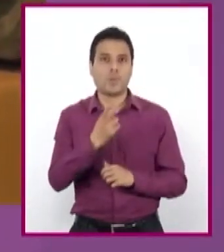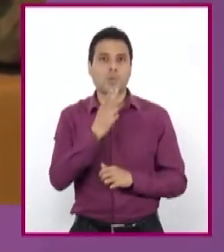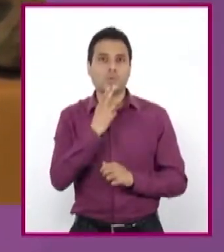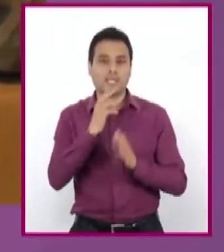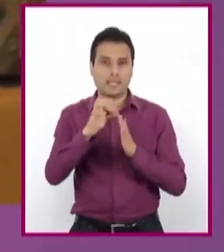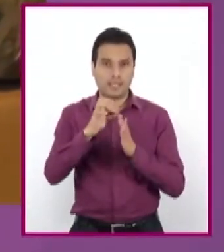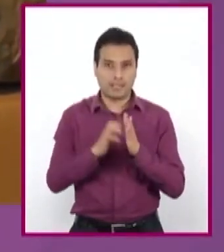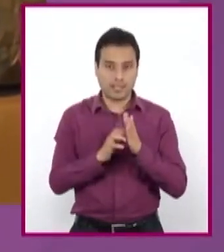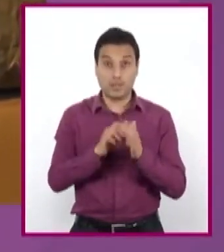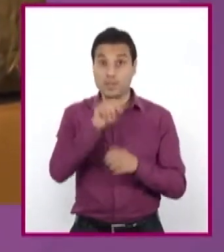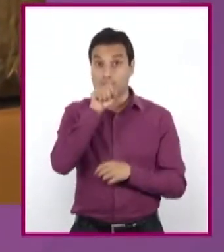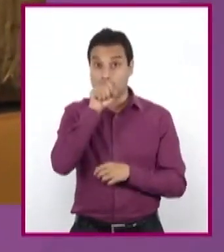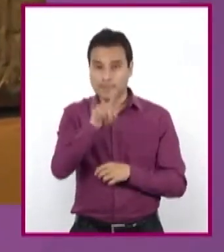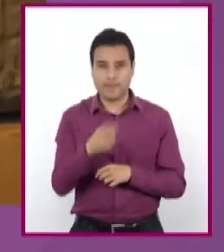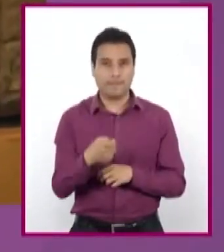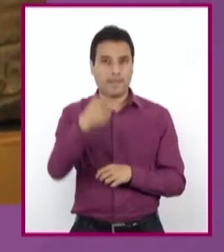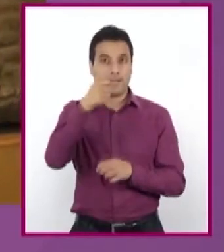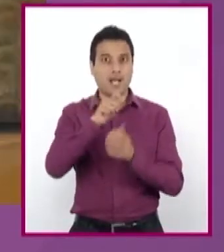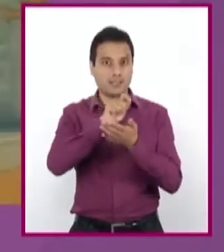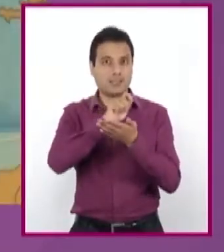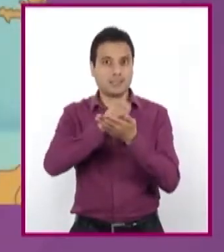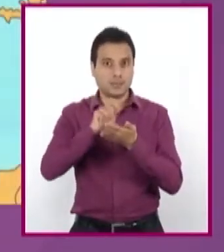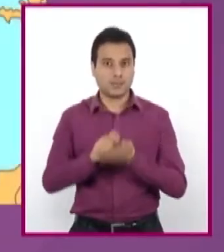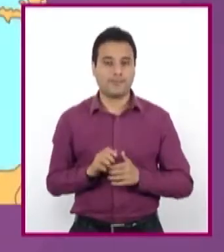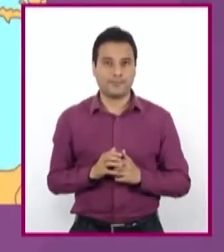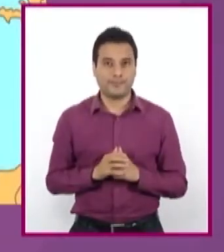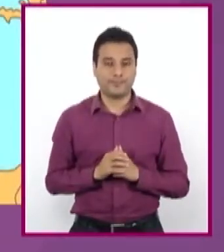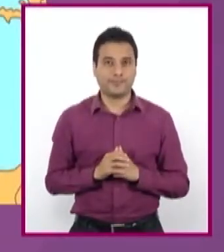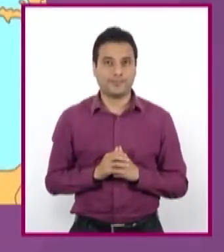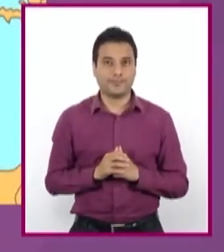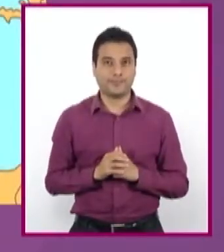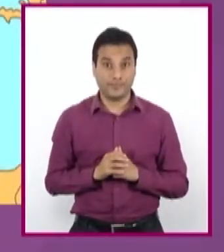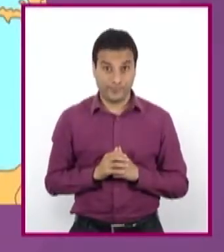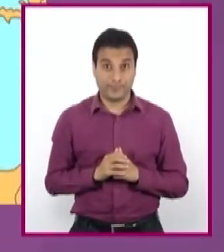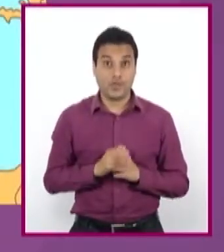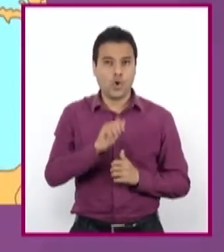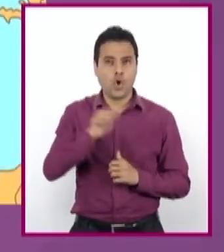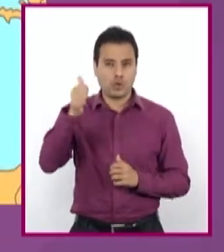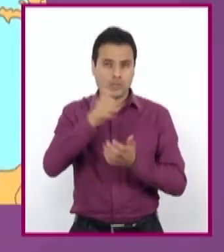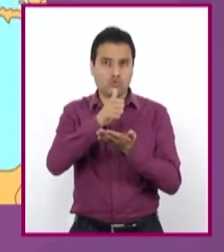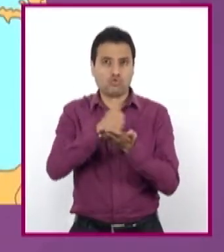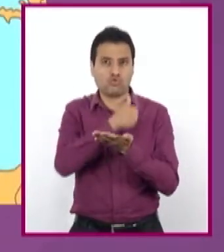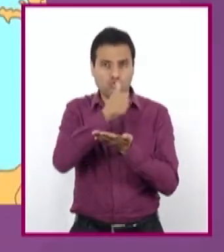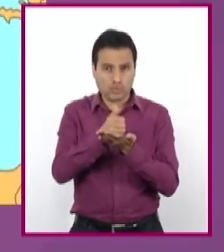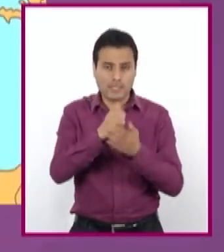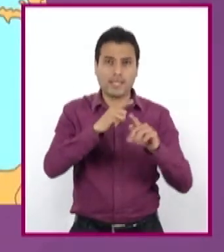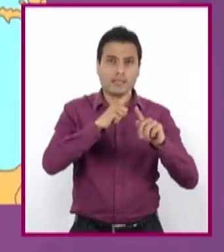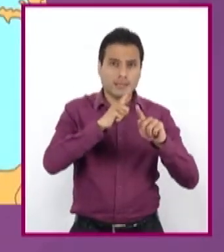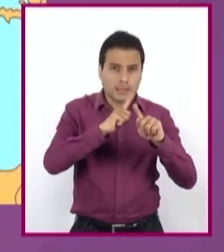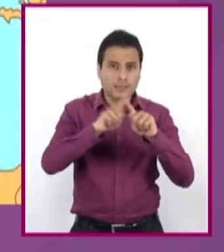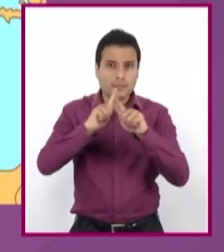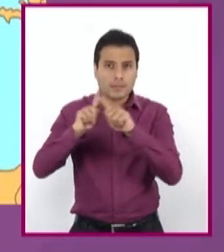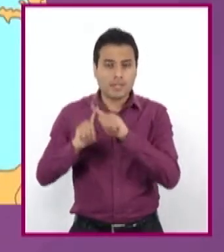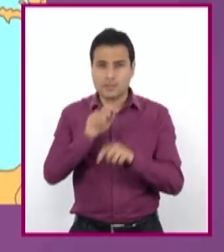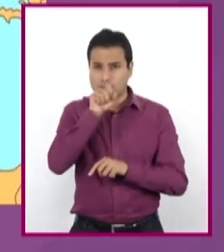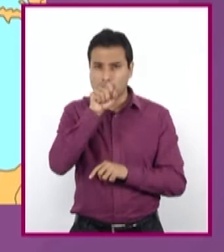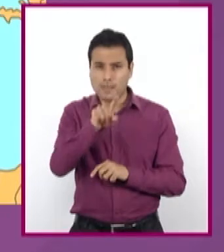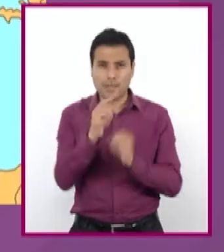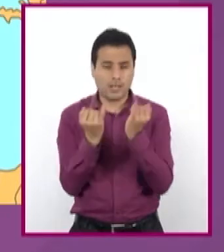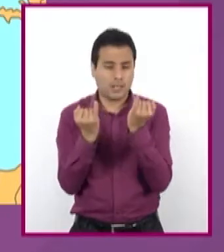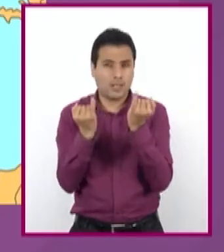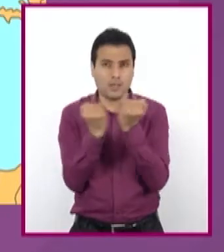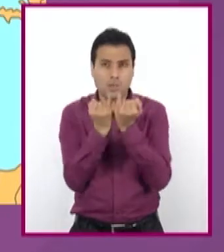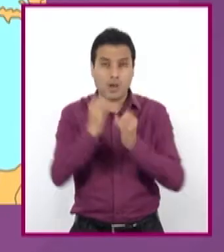la primera escritura mesoamericana. A la par de La Venta, otros asentamientos fuera del Golfo estuvieron influenciados por el